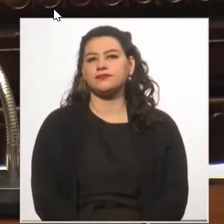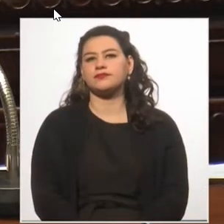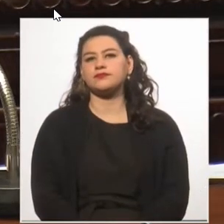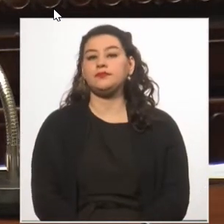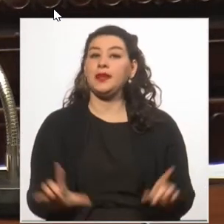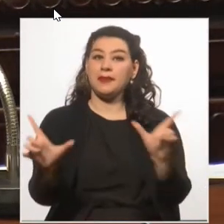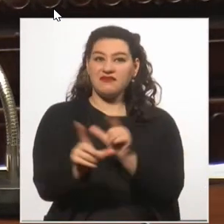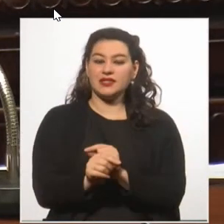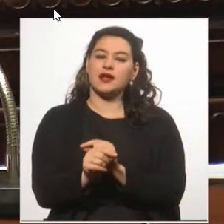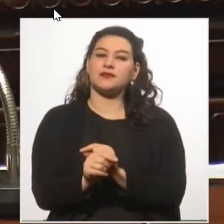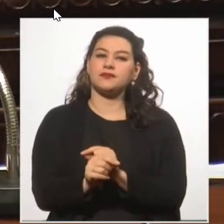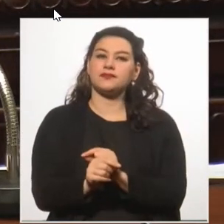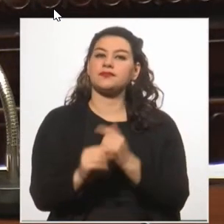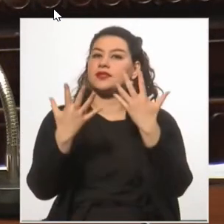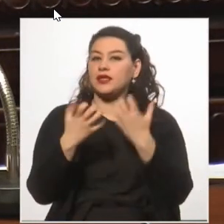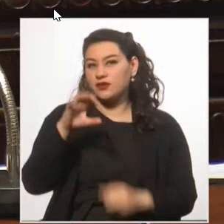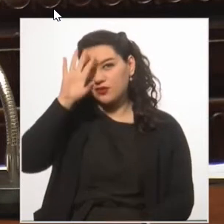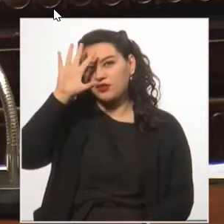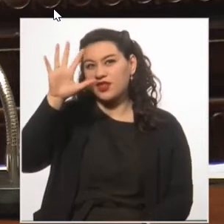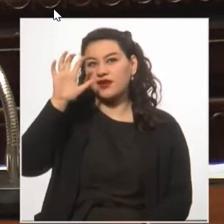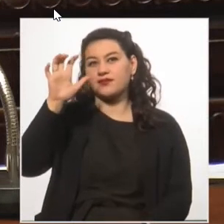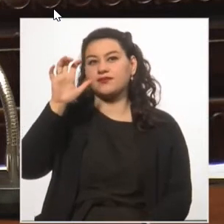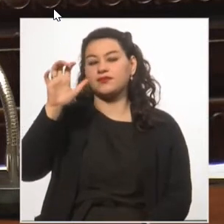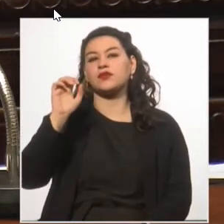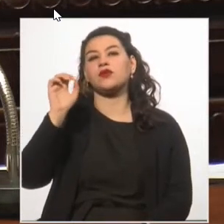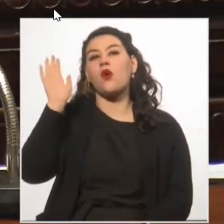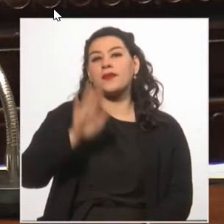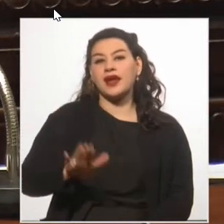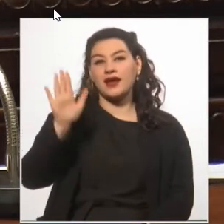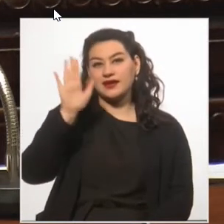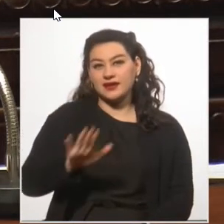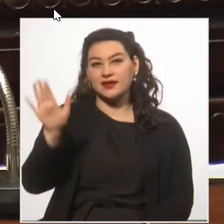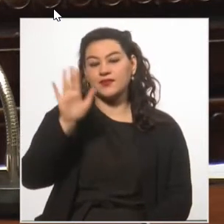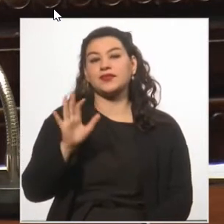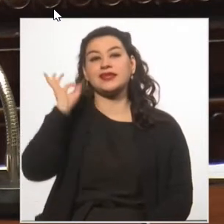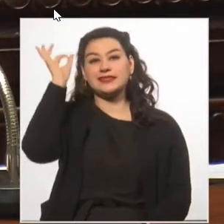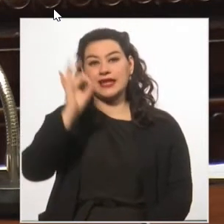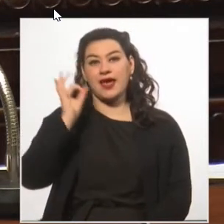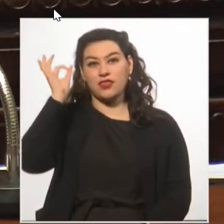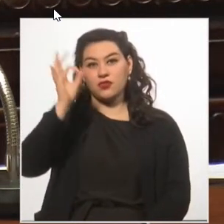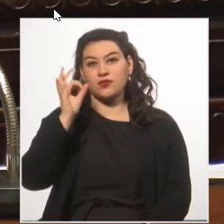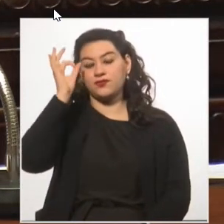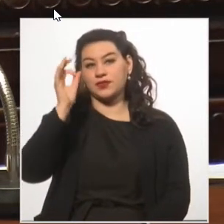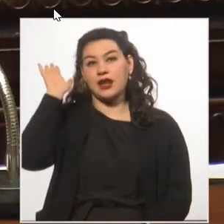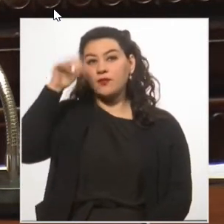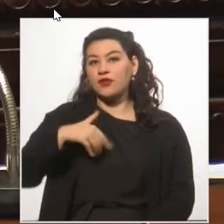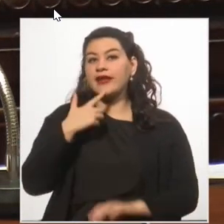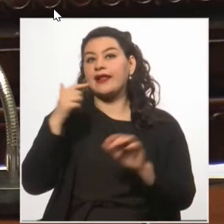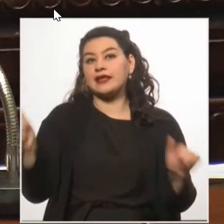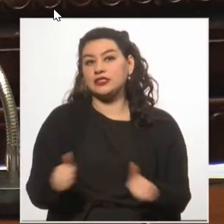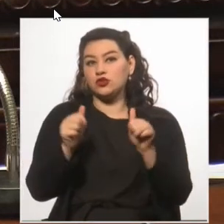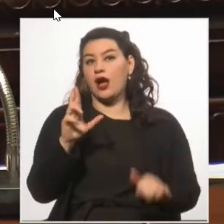Para finalizar, quiero recordar el homenaje que el Senado de la República le